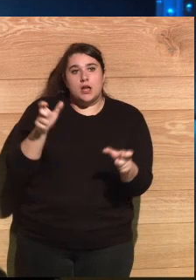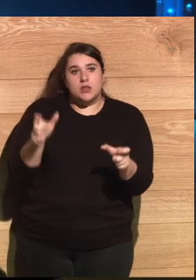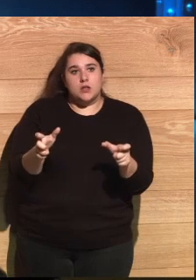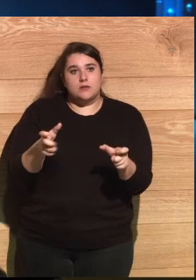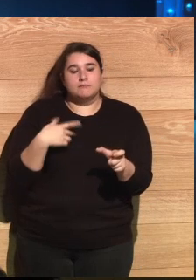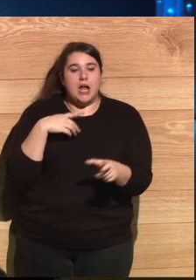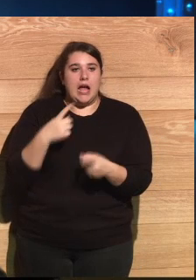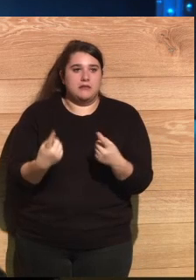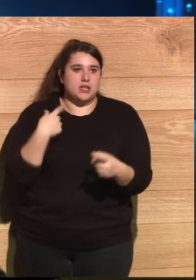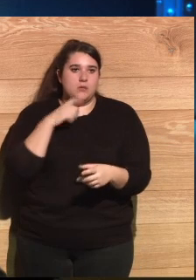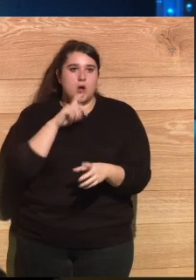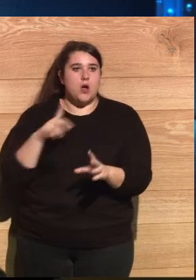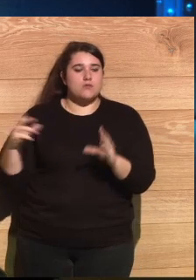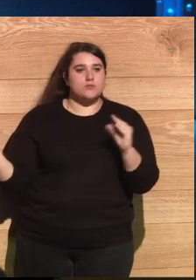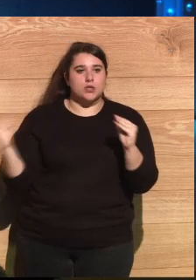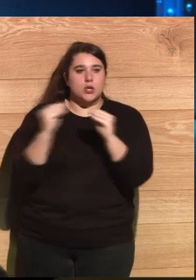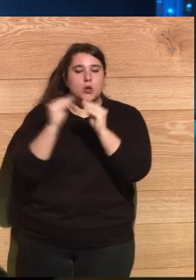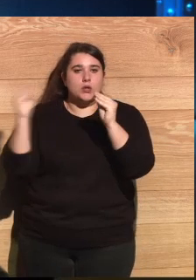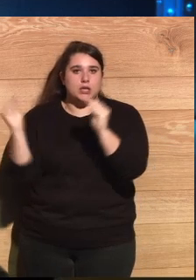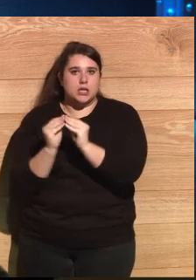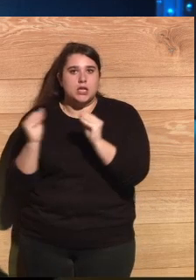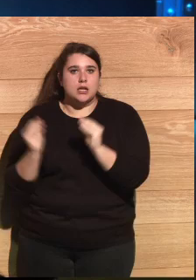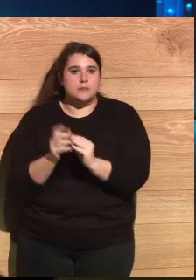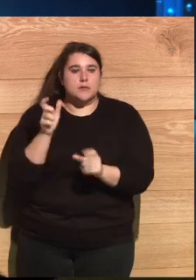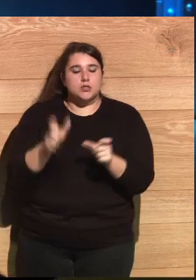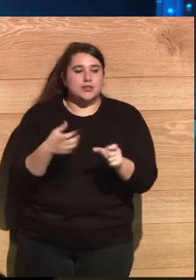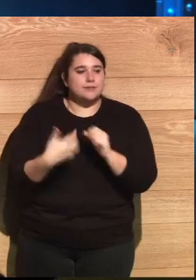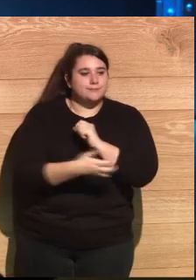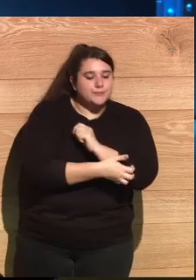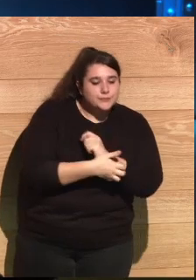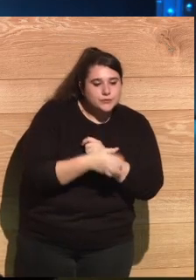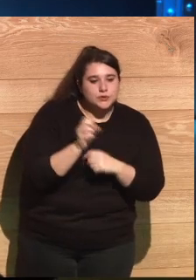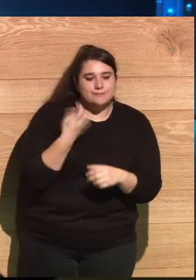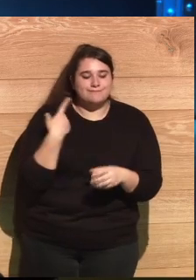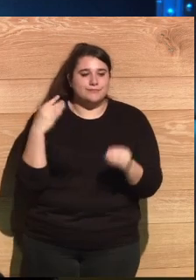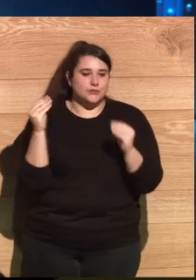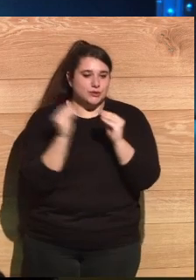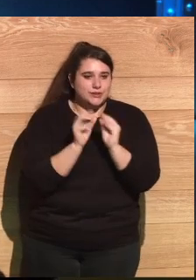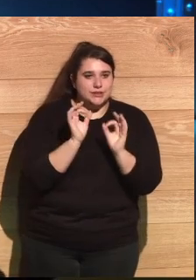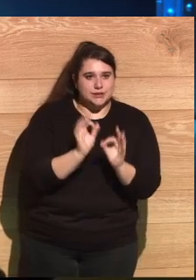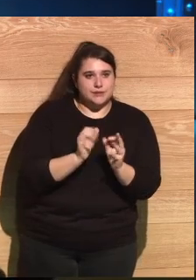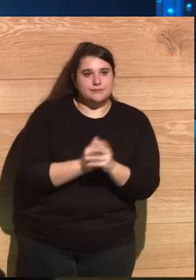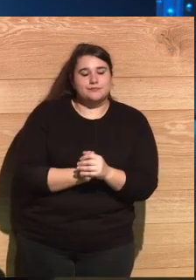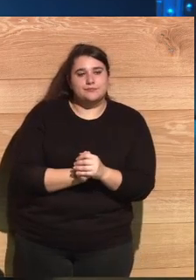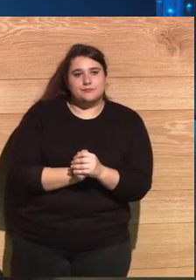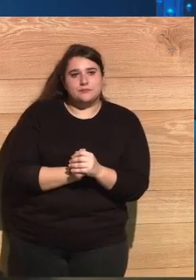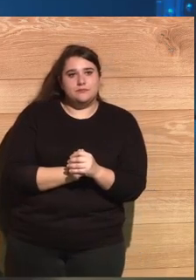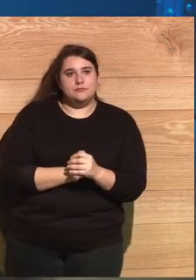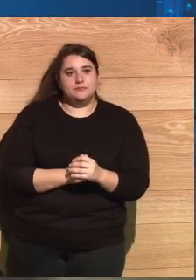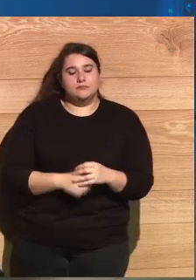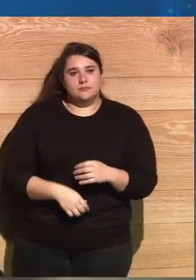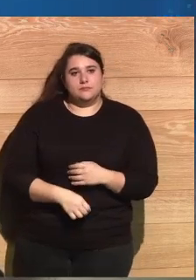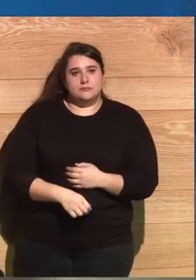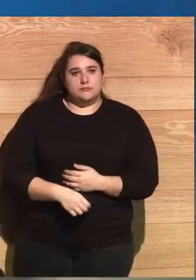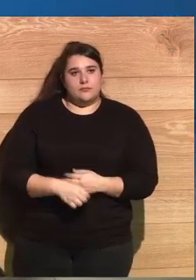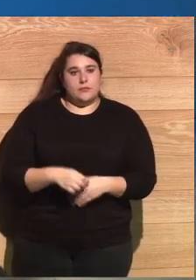suele coincidir con personas pues o desfavorecidas o con menores posibilidades o con menor proyección, y que muchas veces yo creo